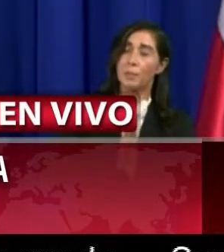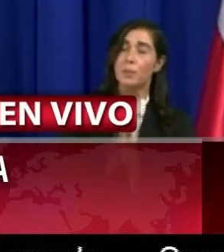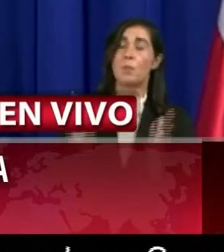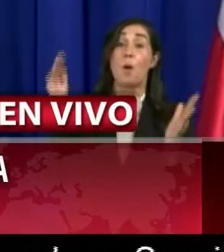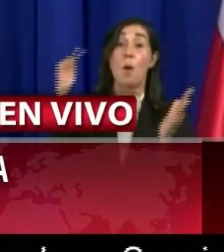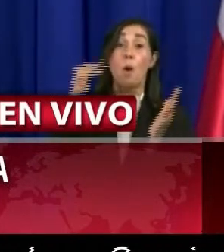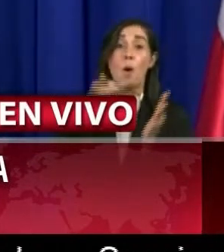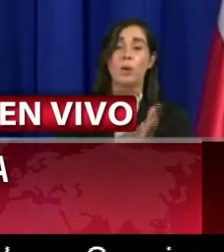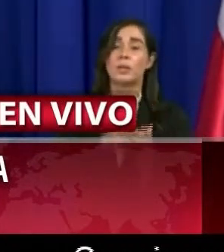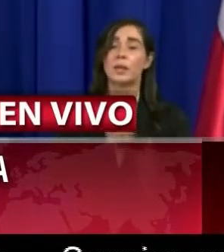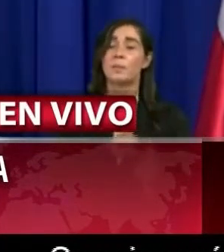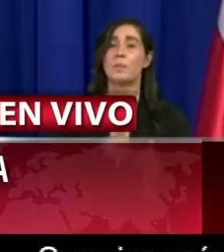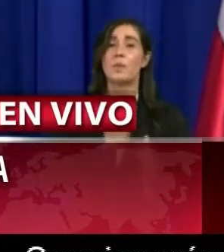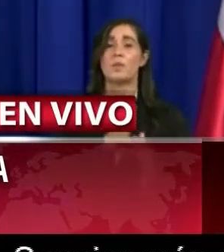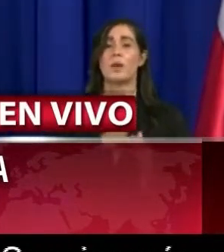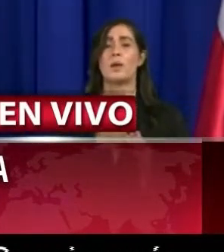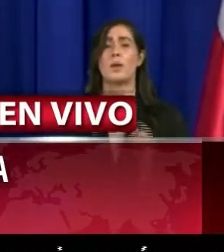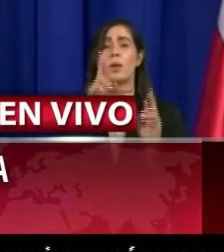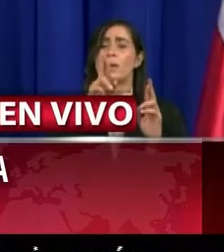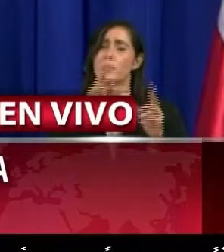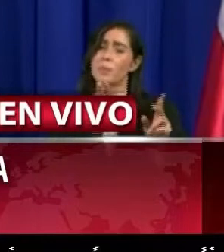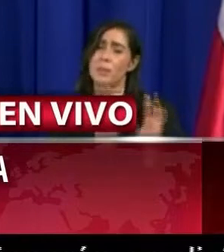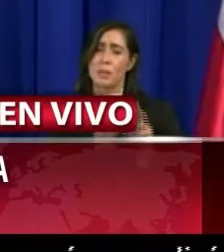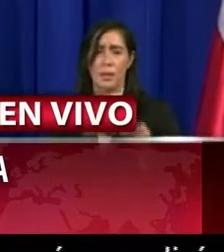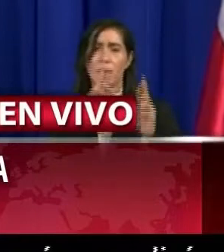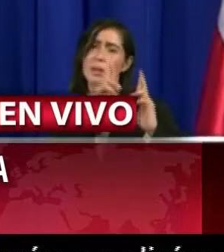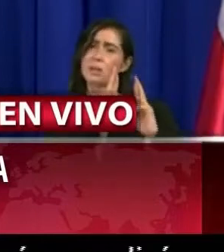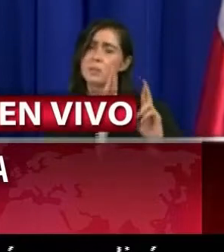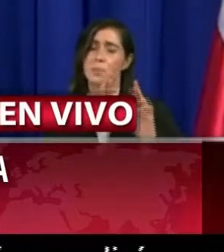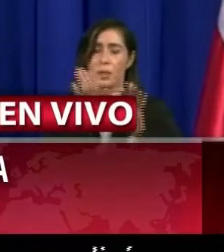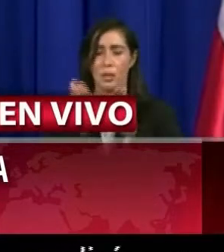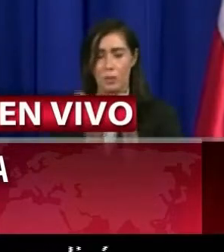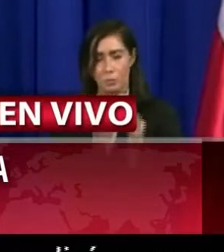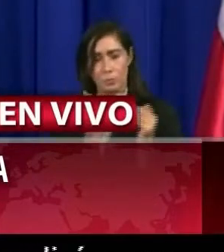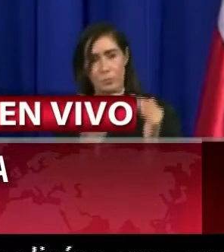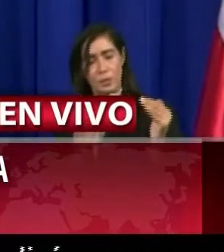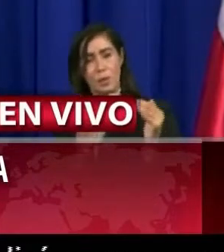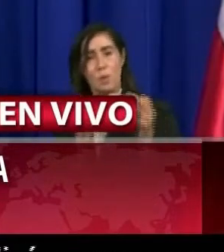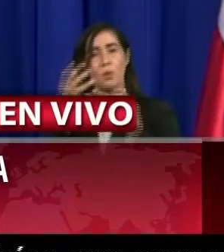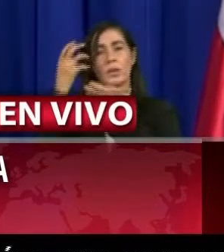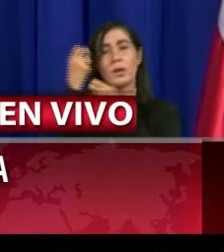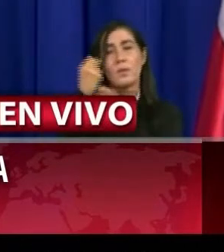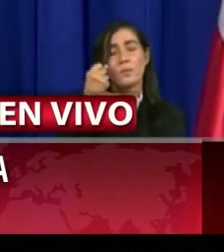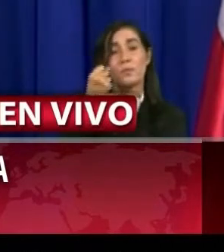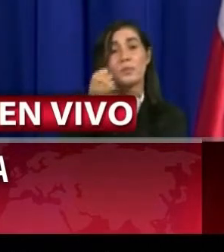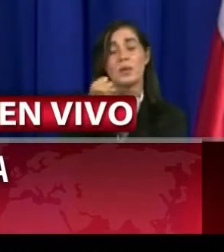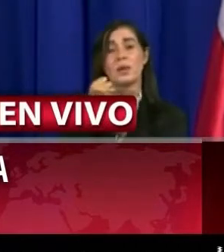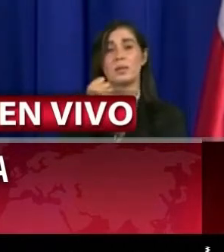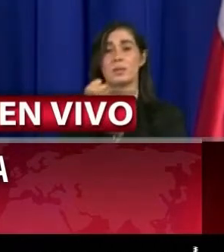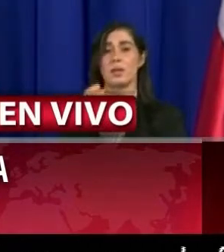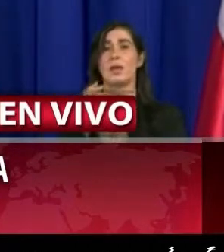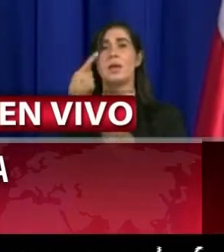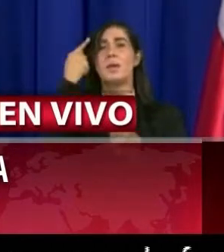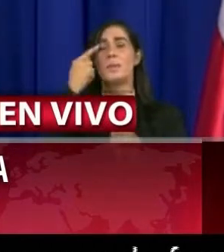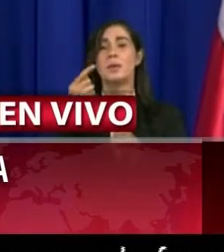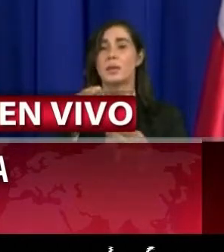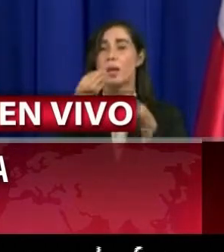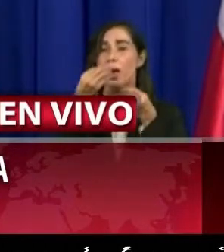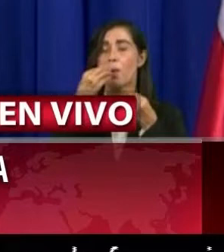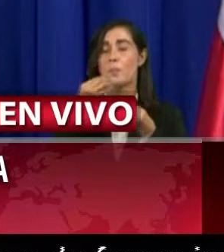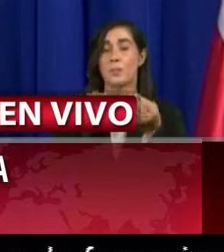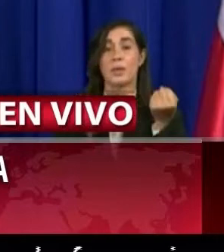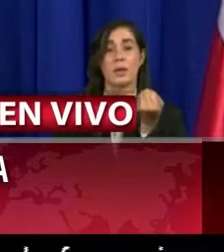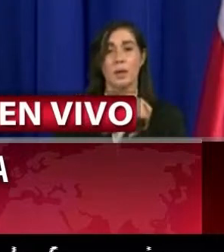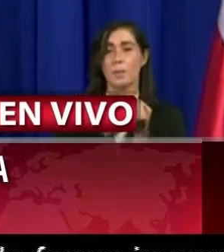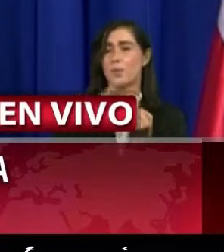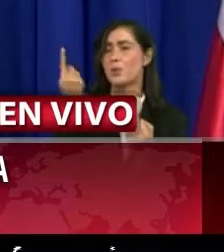por favor, mantener el orden, la calma y la confianza de que comida y apoyo no